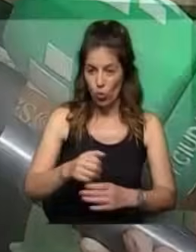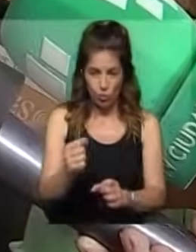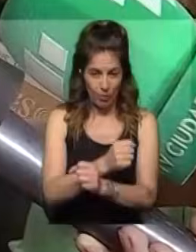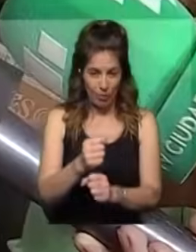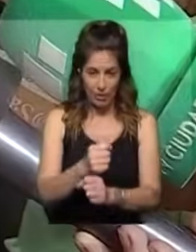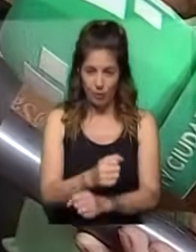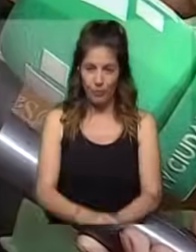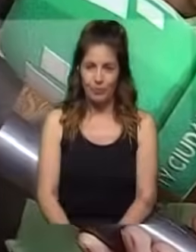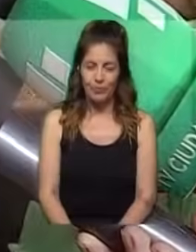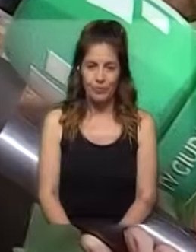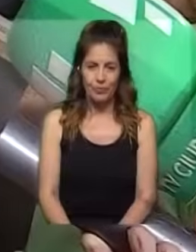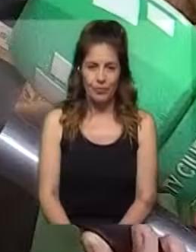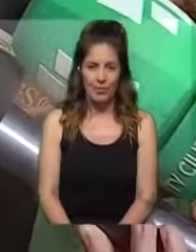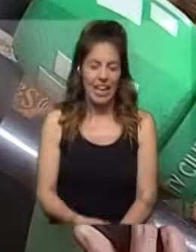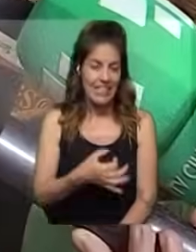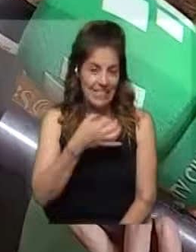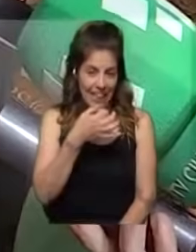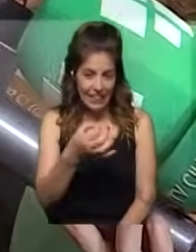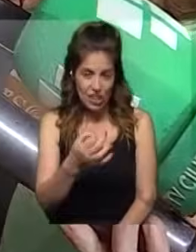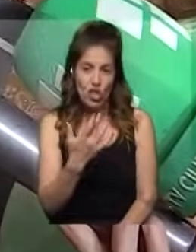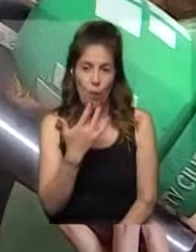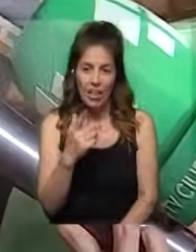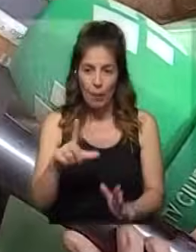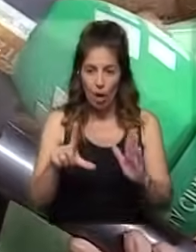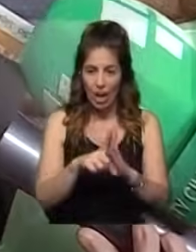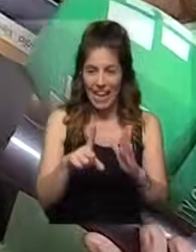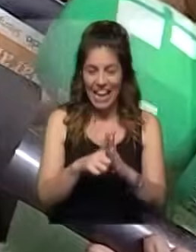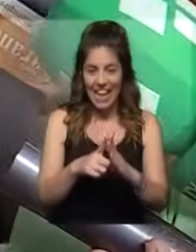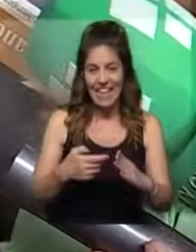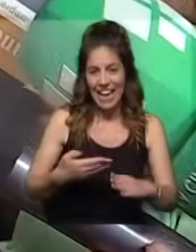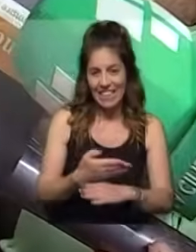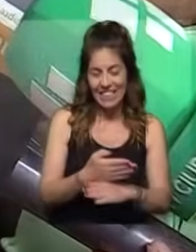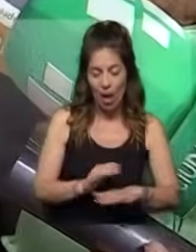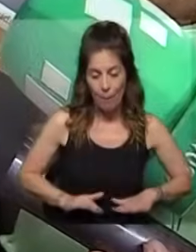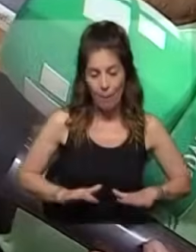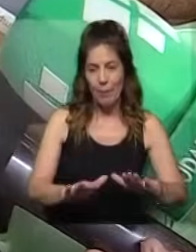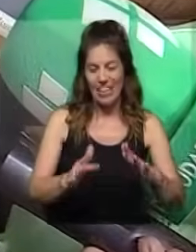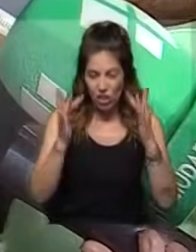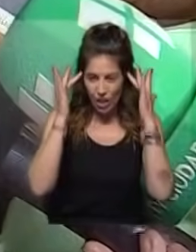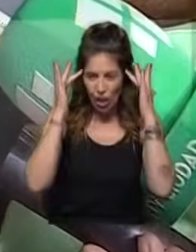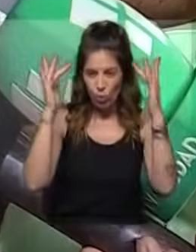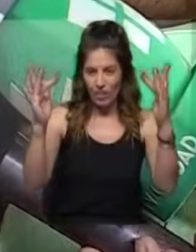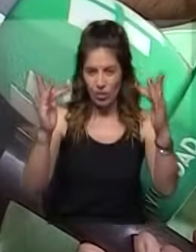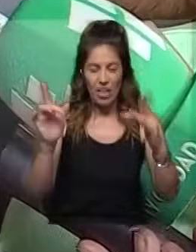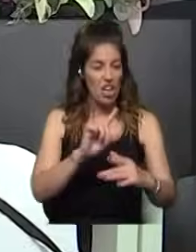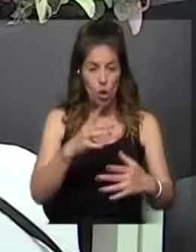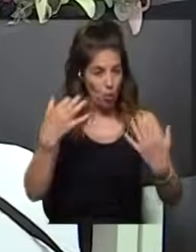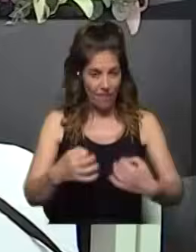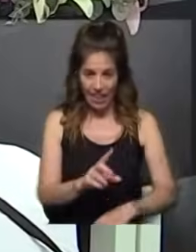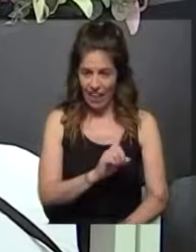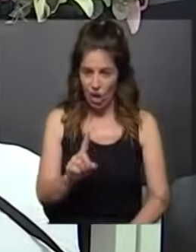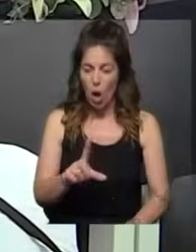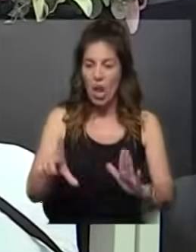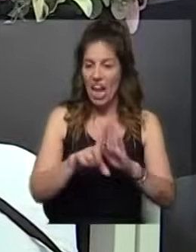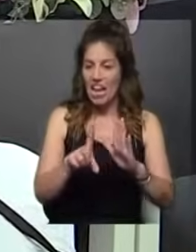suia se han dicho por ejemplo que la ley exige formación en educación eso no es cierto la